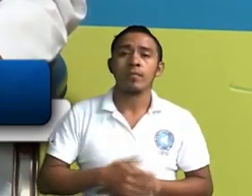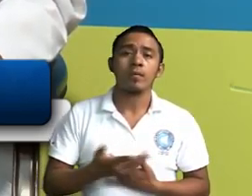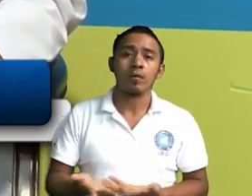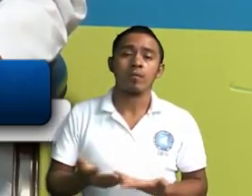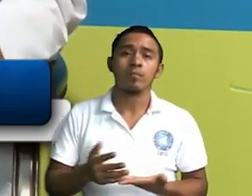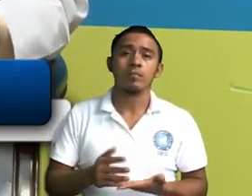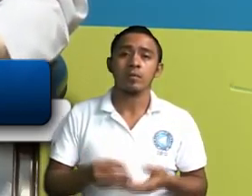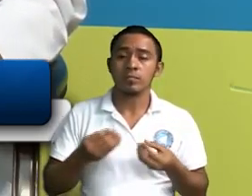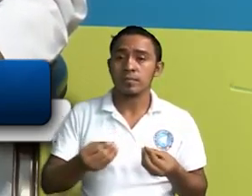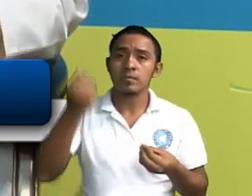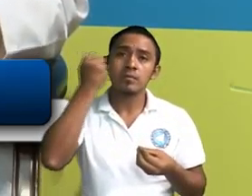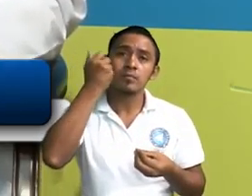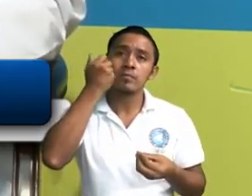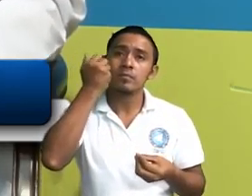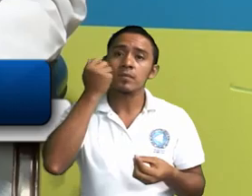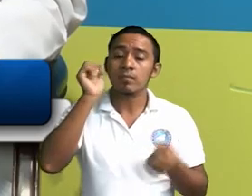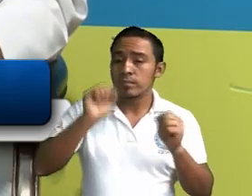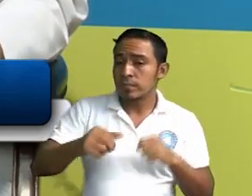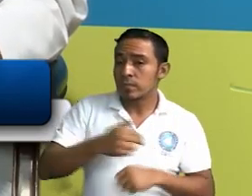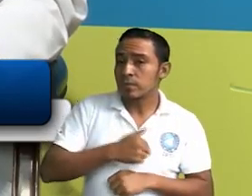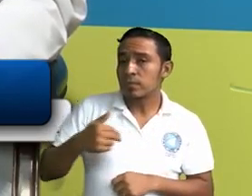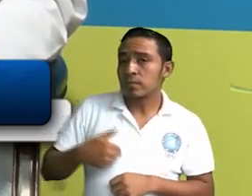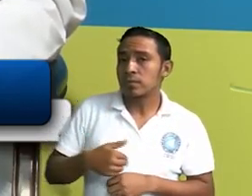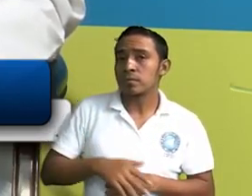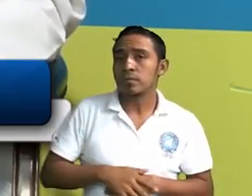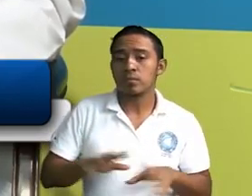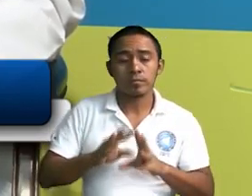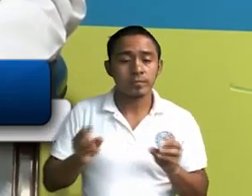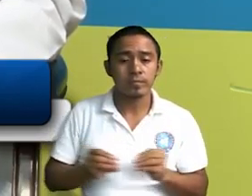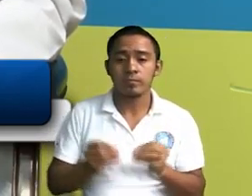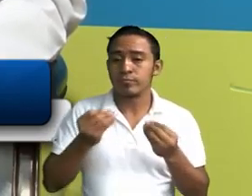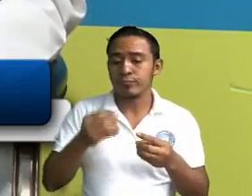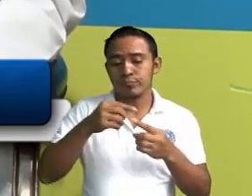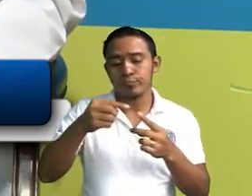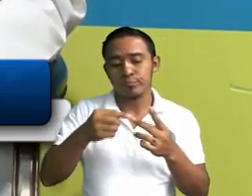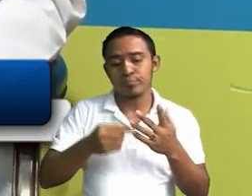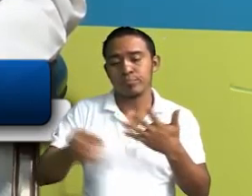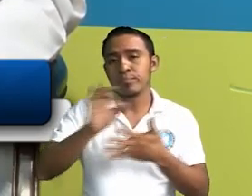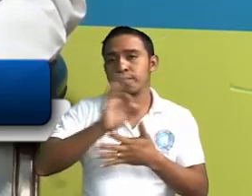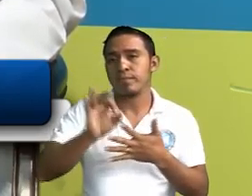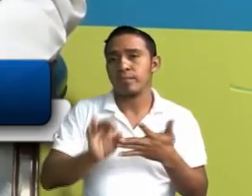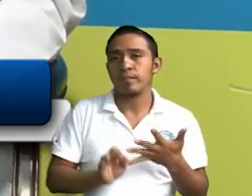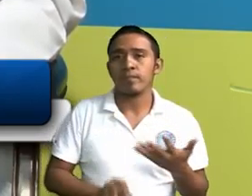muchas de estas enfermedades para que se puedan presentar un conjunto de factores entonces